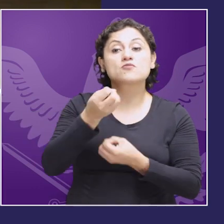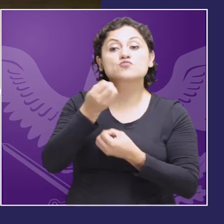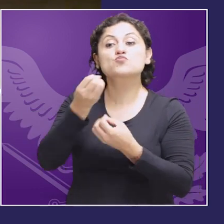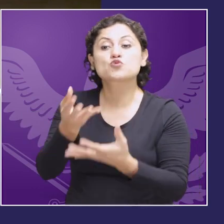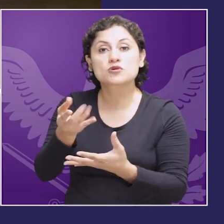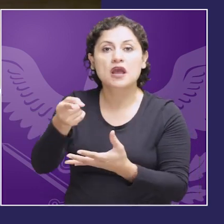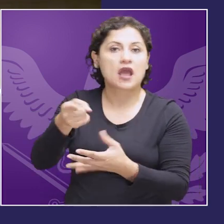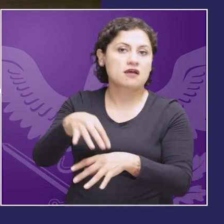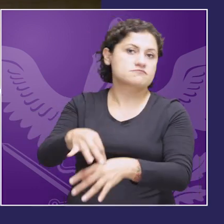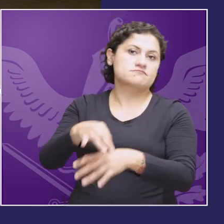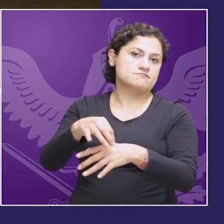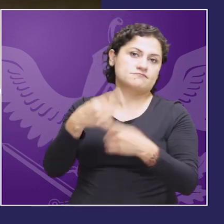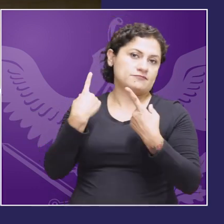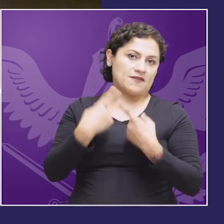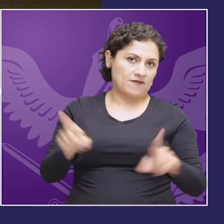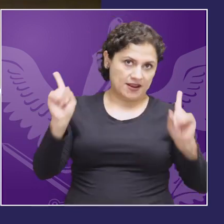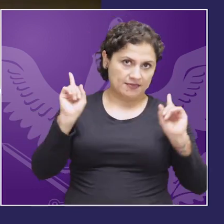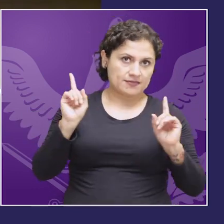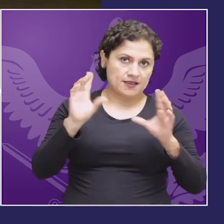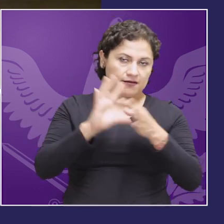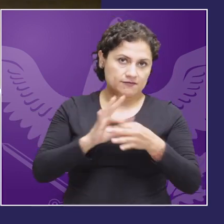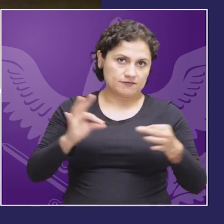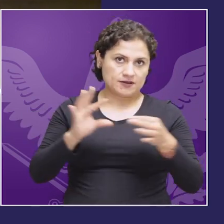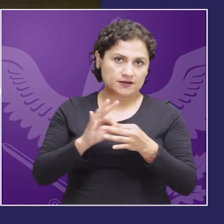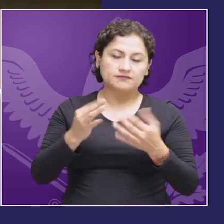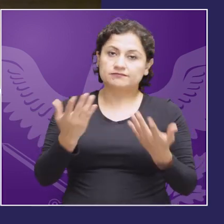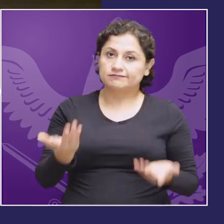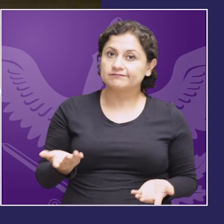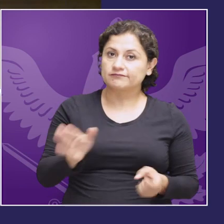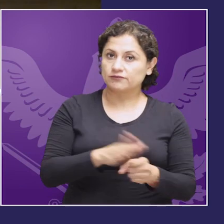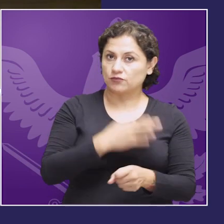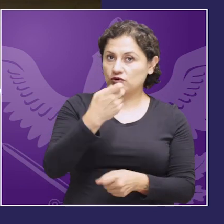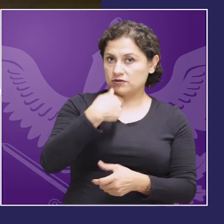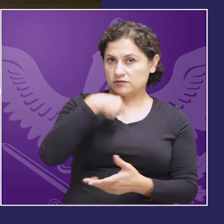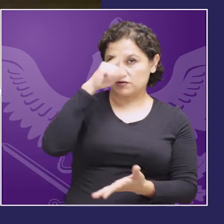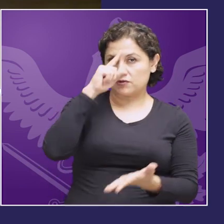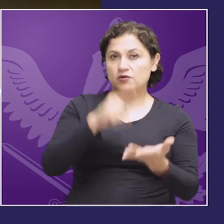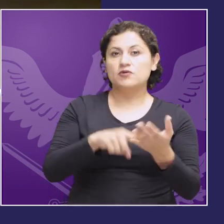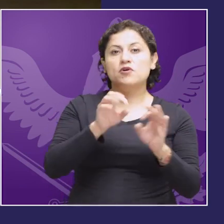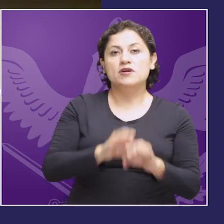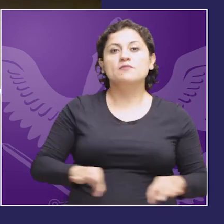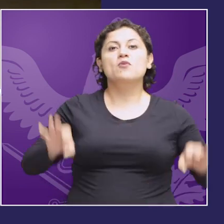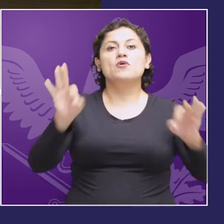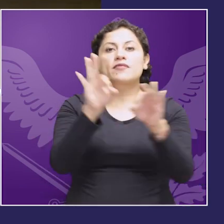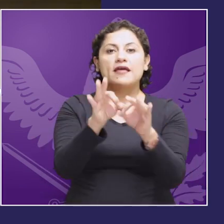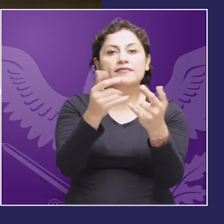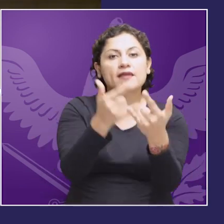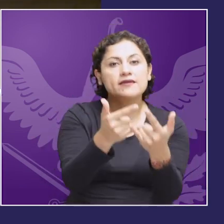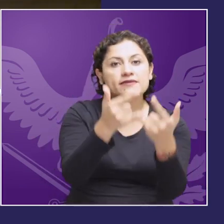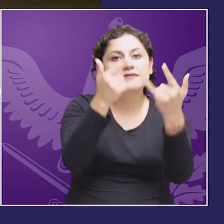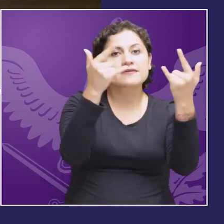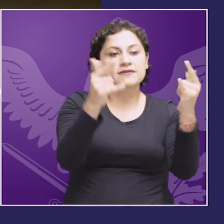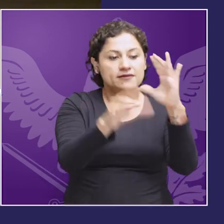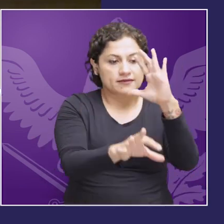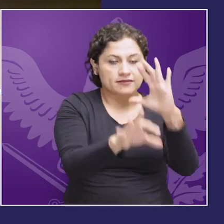comunicación. Entonces, creo que es importante siempre, por eso, partir de las historias. Por eso a mí me gusta mucho partir